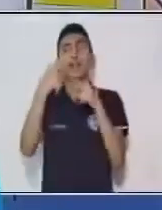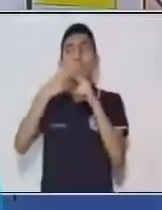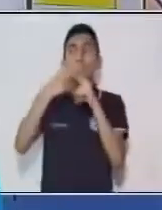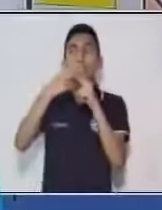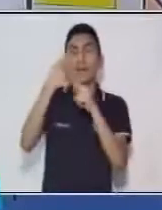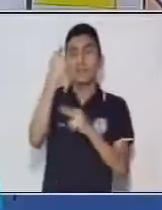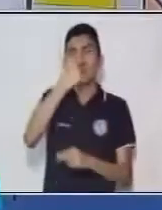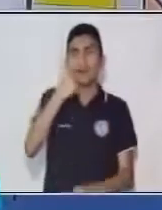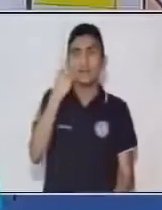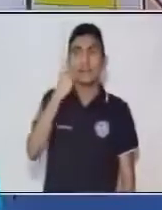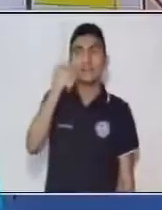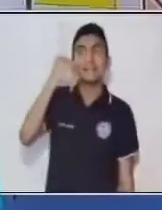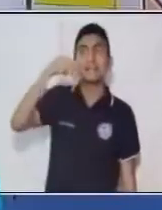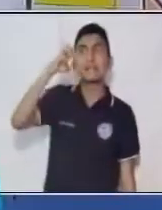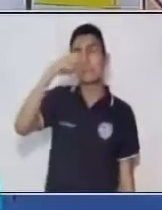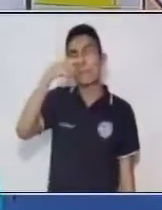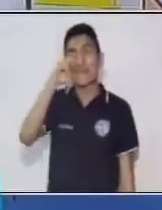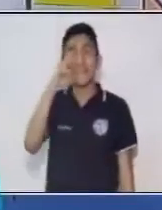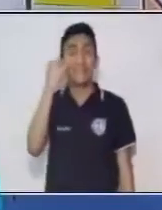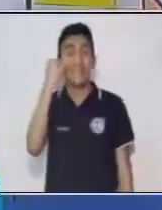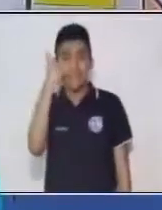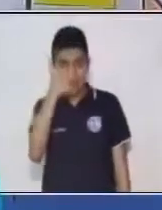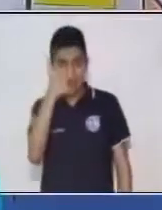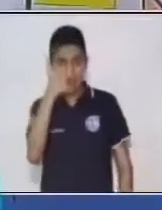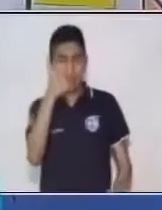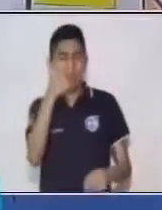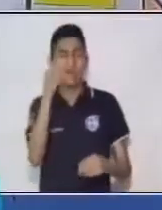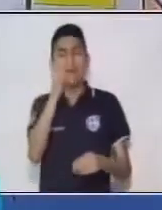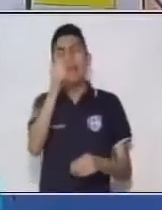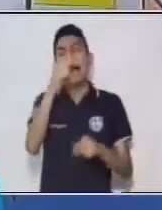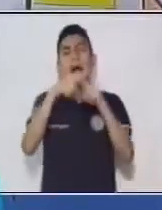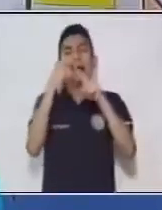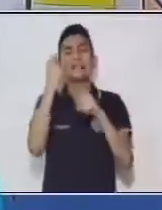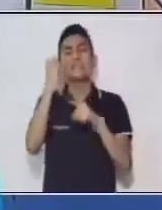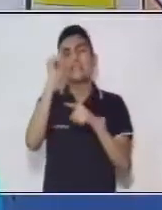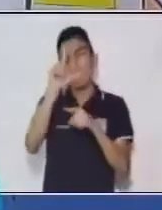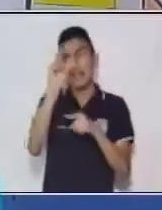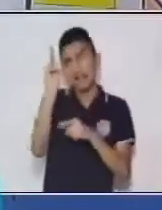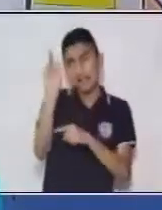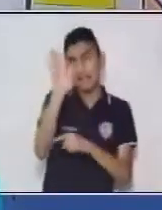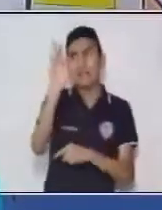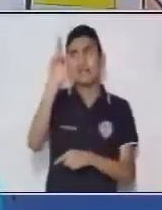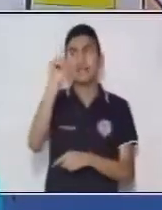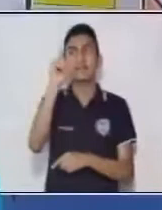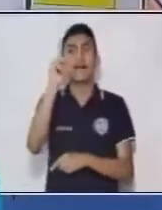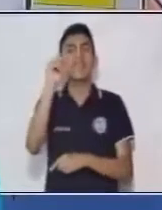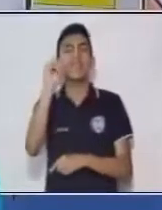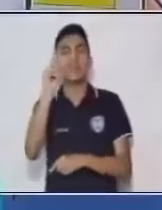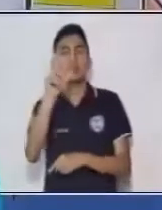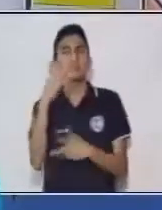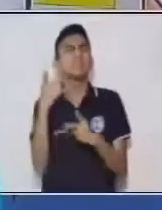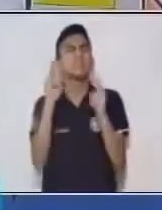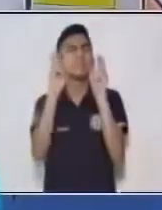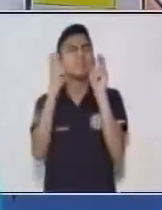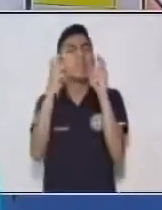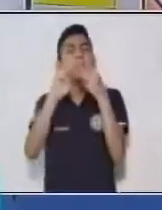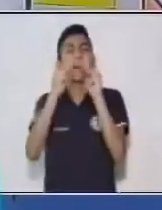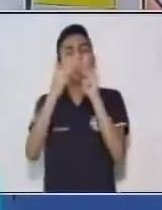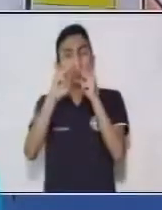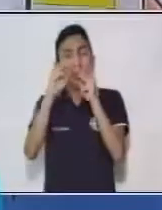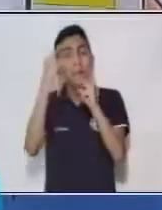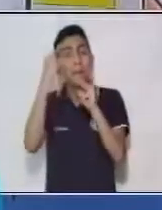y simetría radial del área de matemática para primer grado básico. Si en casa hay alguna persona